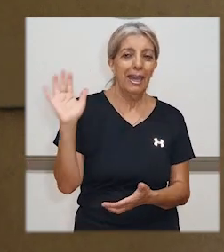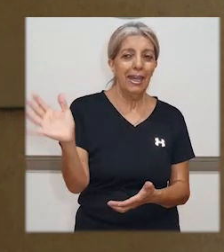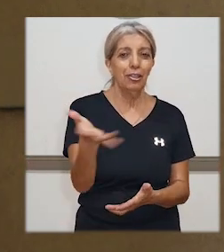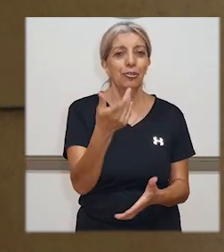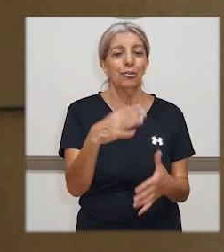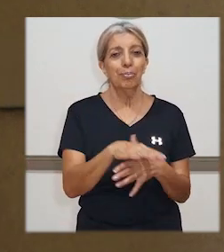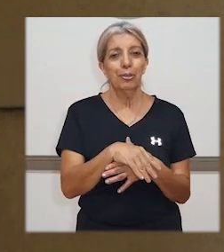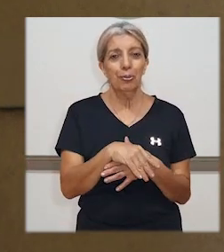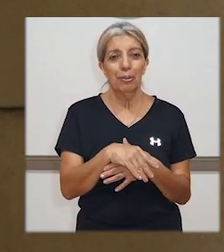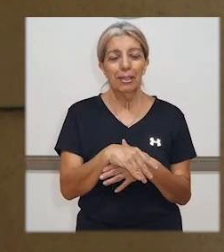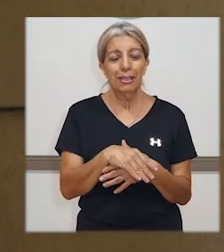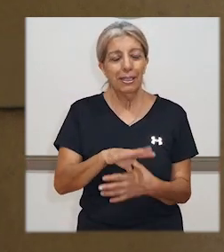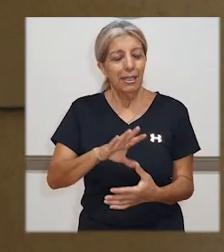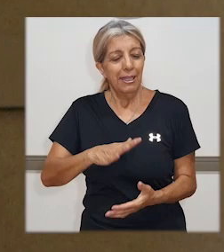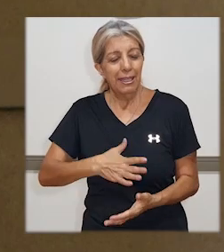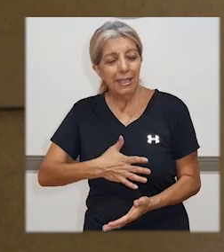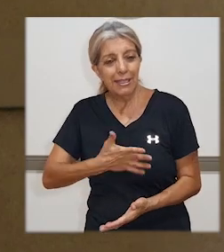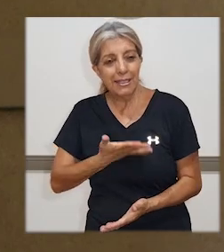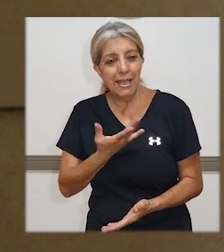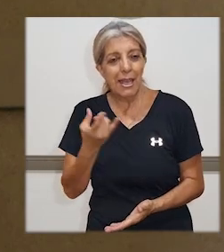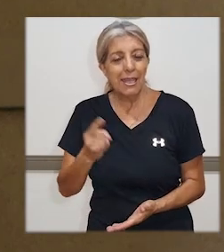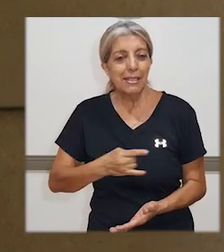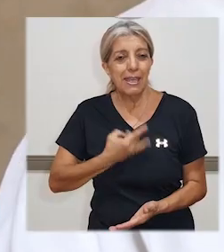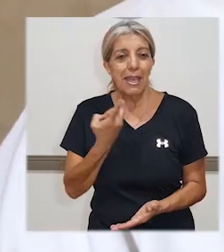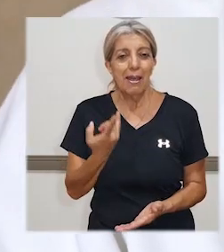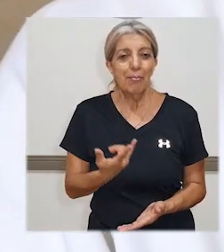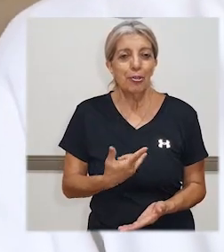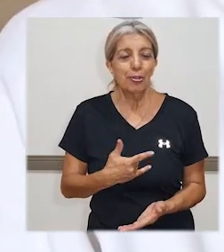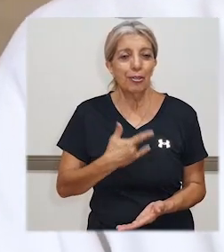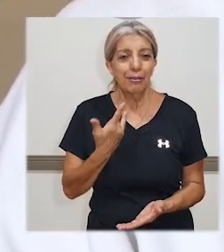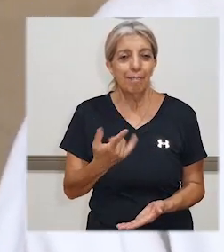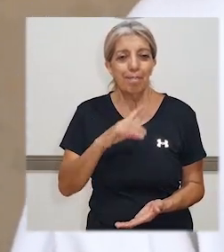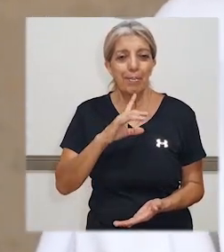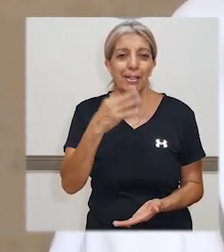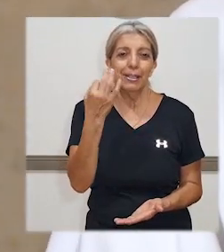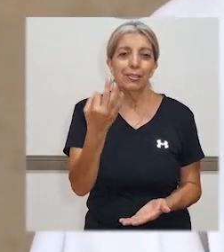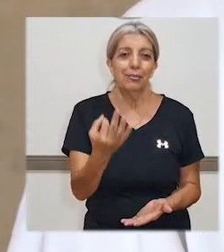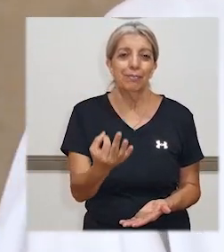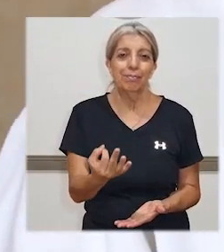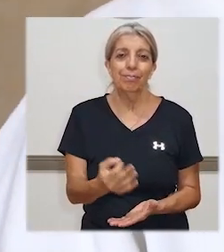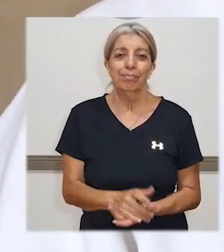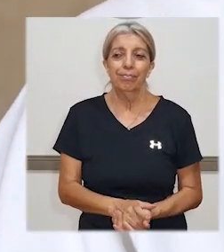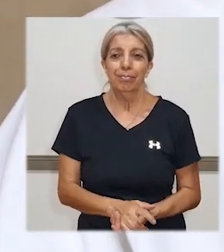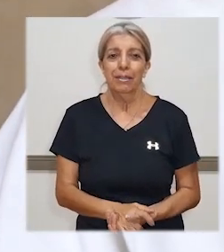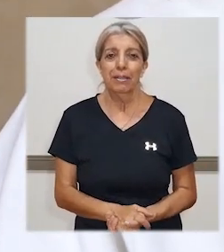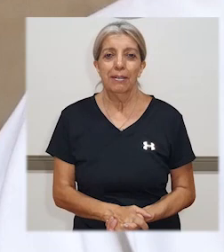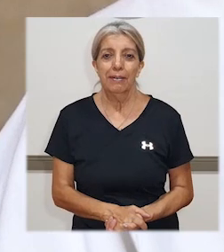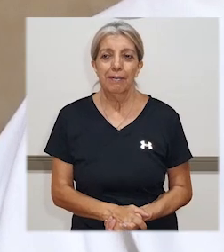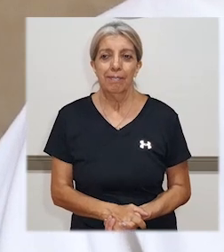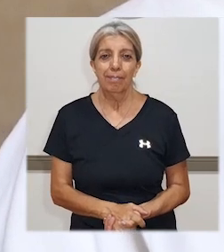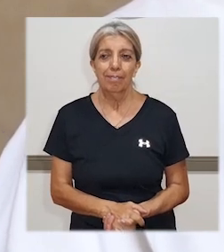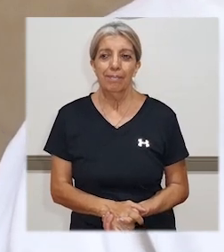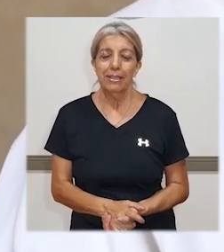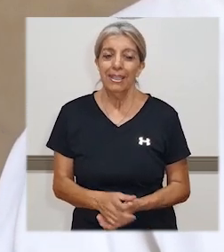revela la ternura misericordiosa de Dios Padre. Jesús se nos presenta como este pastor